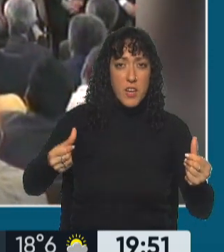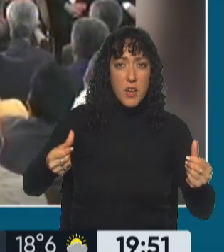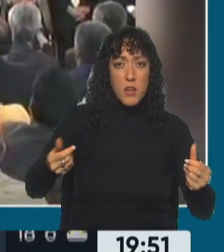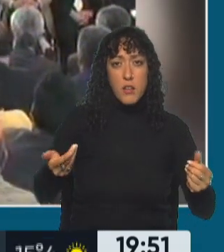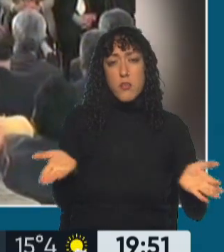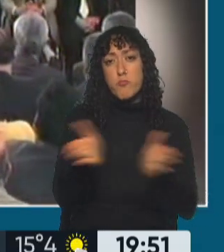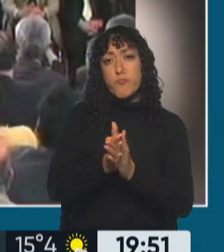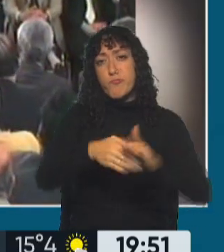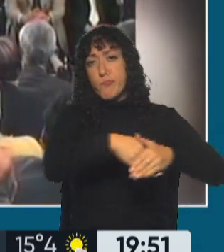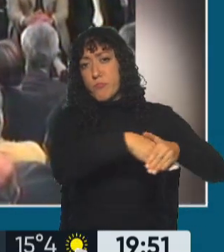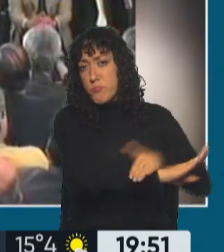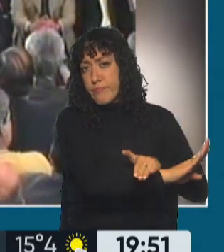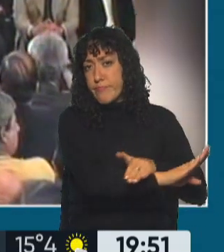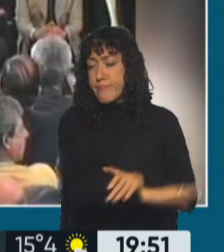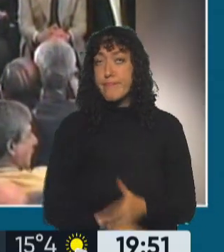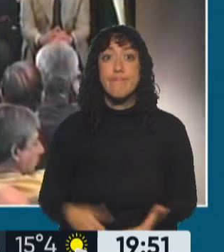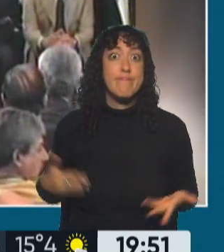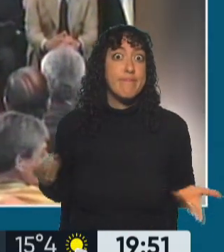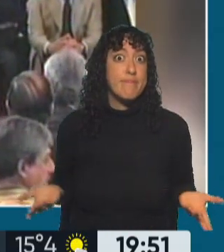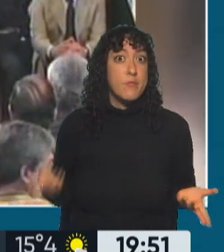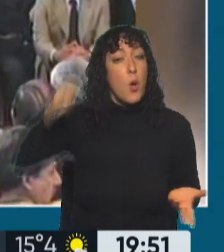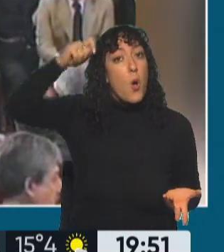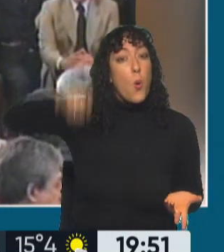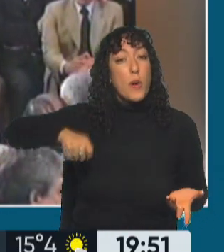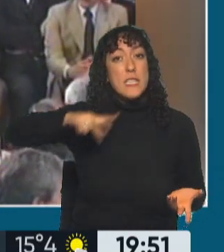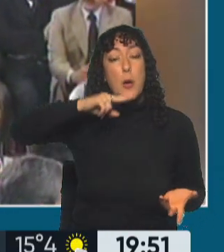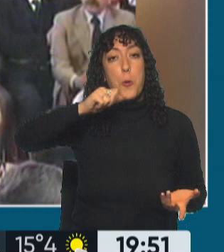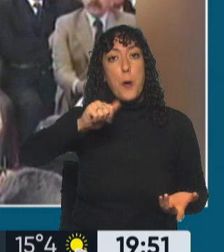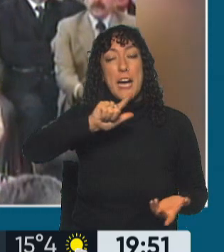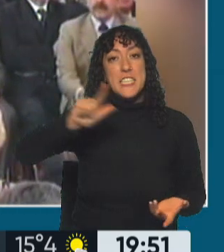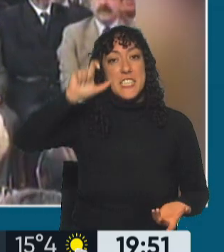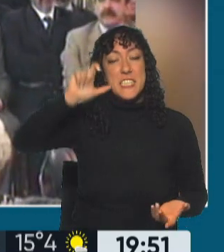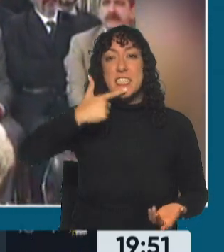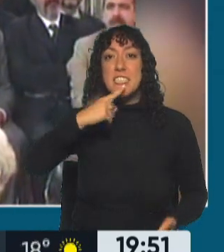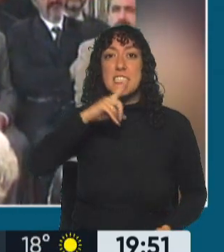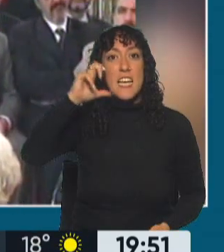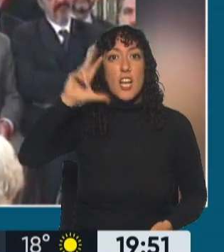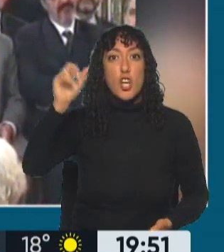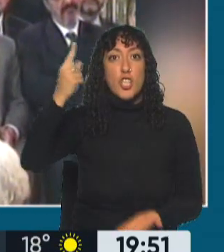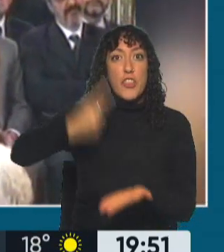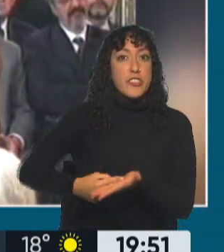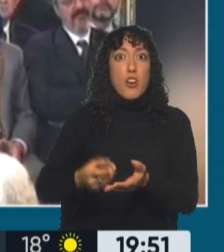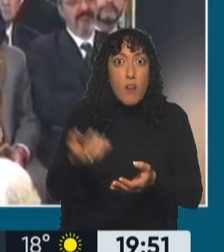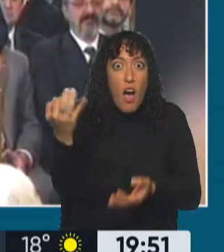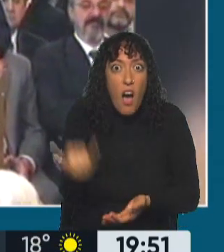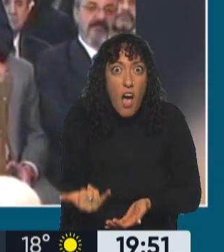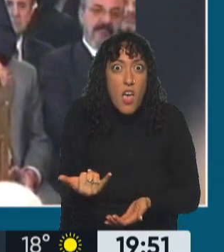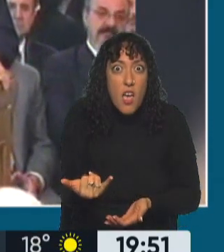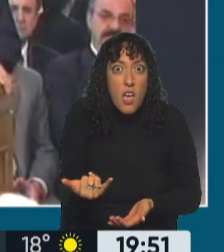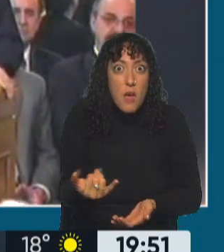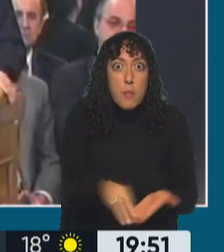cajoneó. O sea, la sentencia del juez Ballesteros existe. Claro. El Parlamento